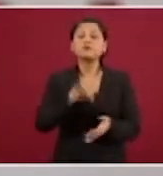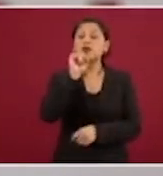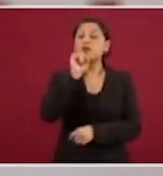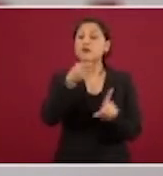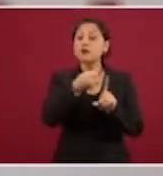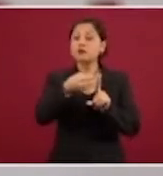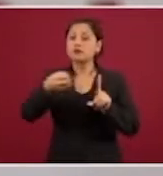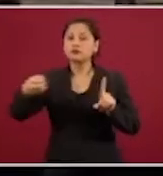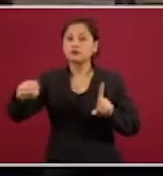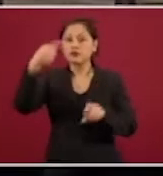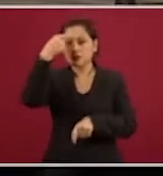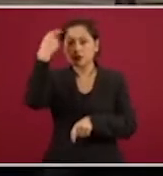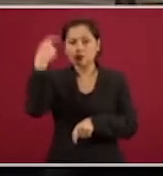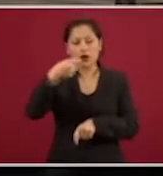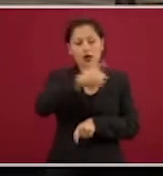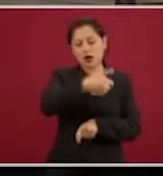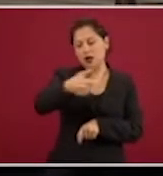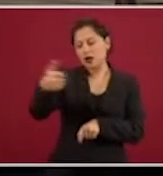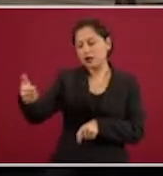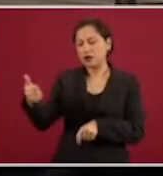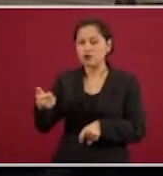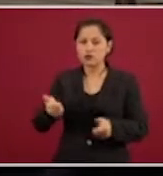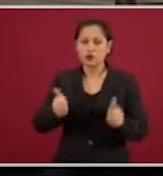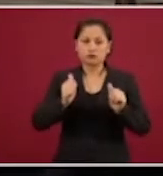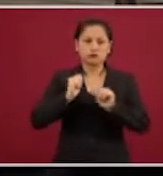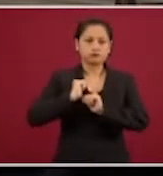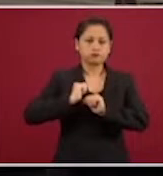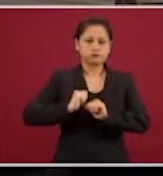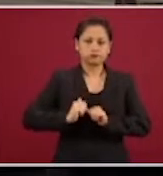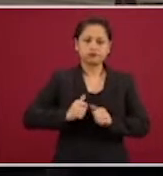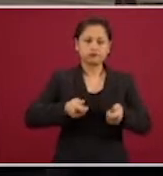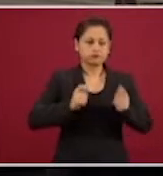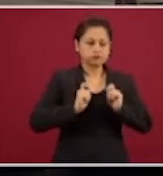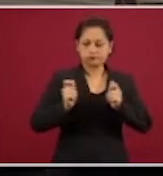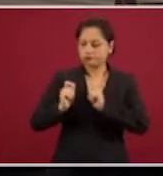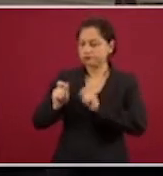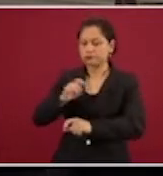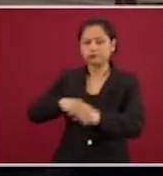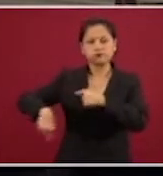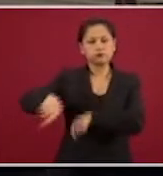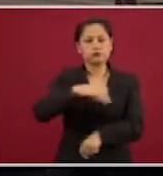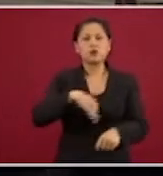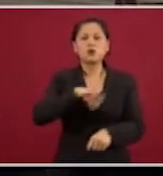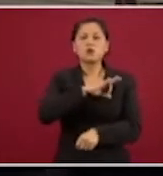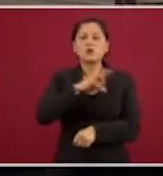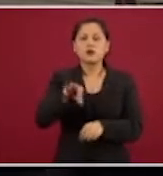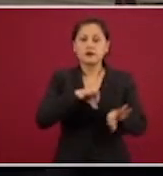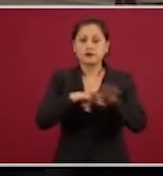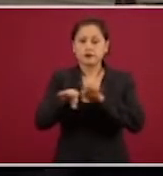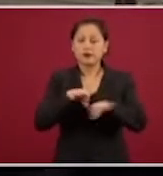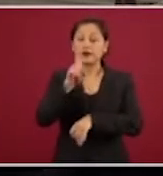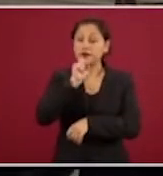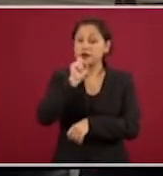nos complementemos, y también una respuesta social que ha sido muy positiva, tanto del sector público como del